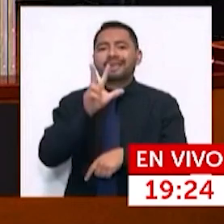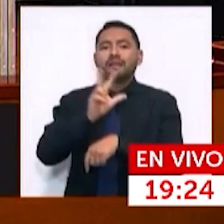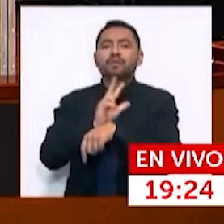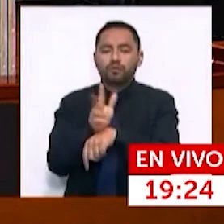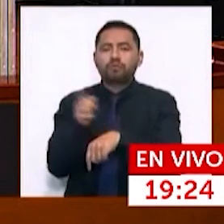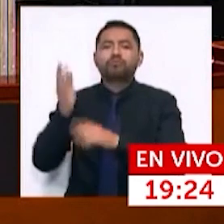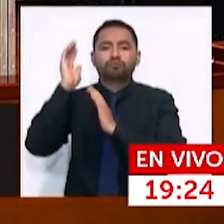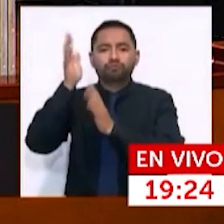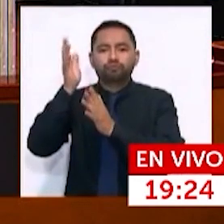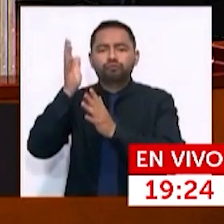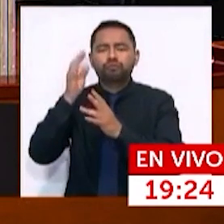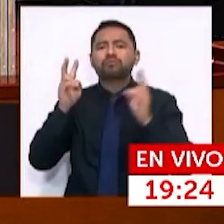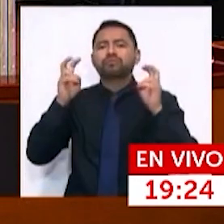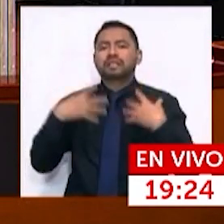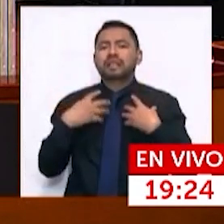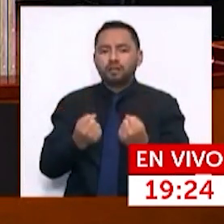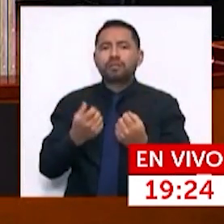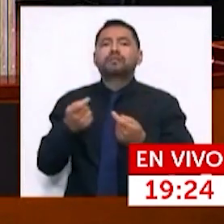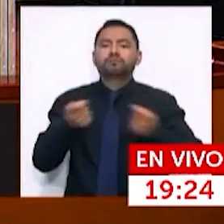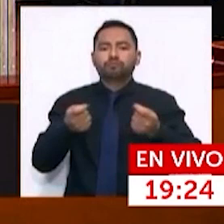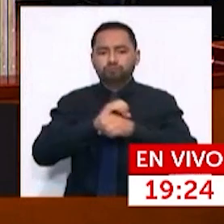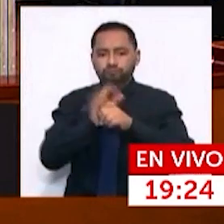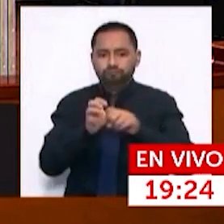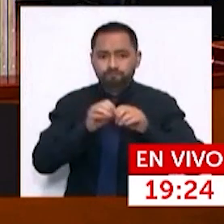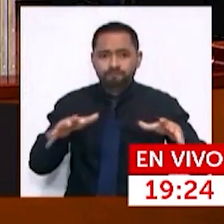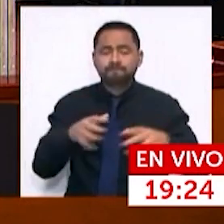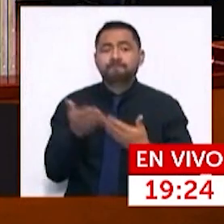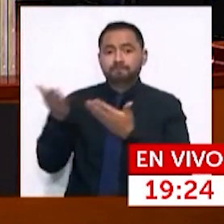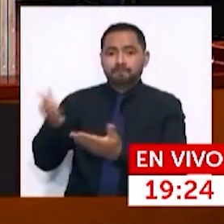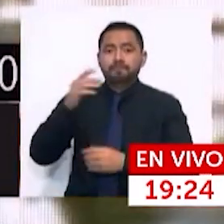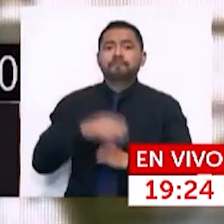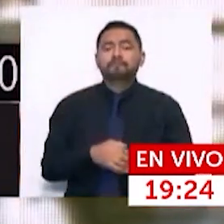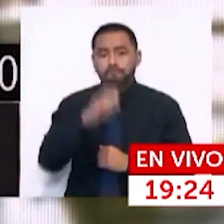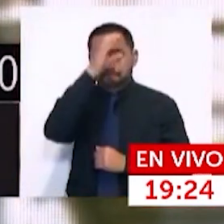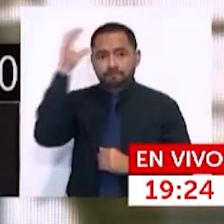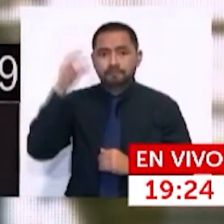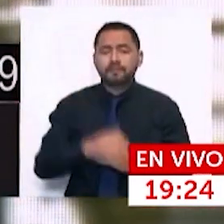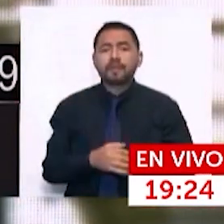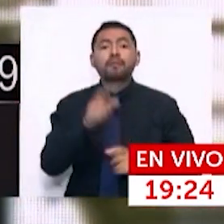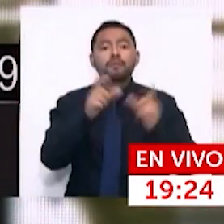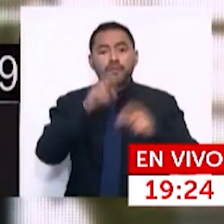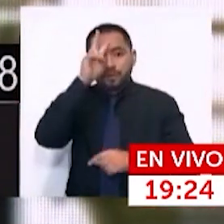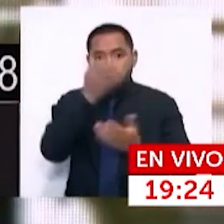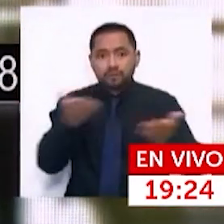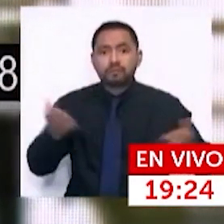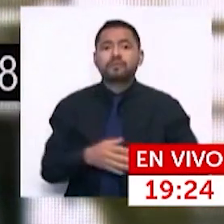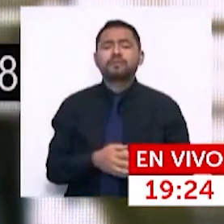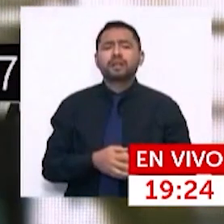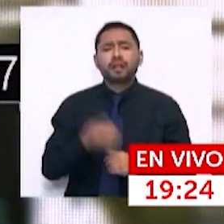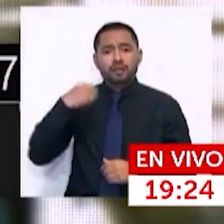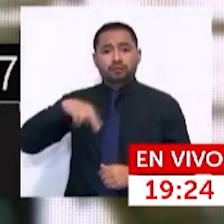la exposición sobre salud y manejo de la pandemia adelante candidato castillo pueblo peruano para